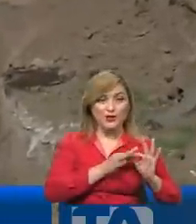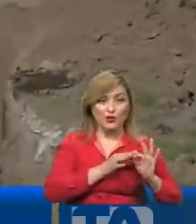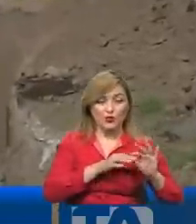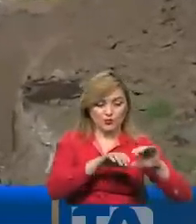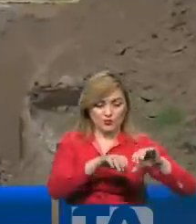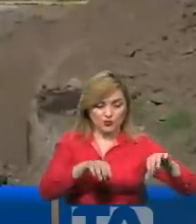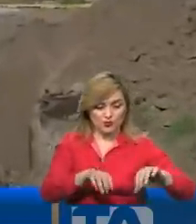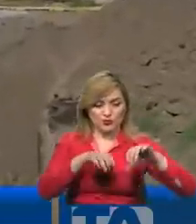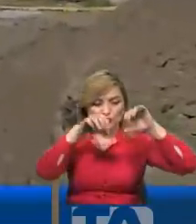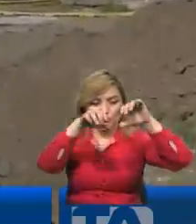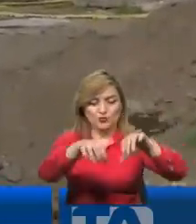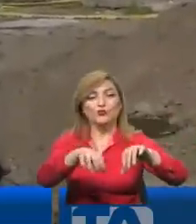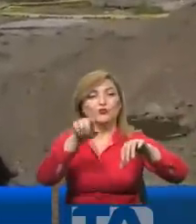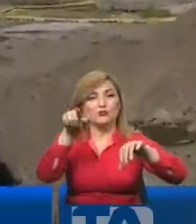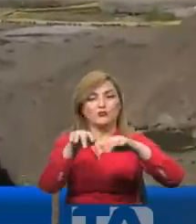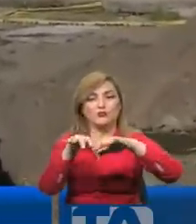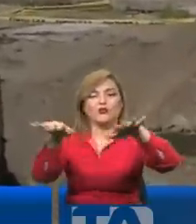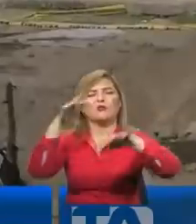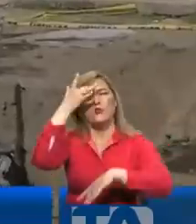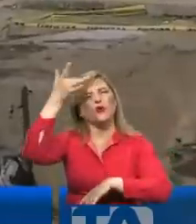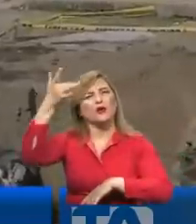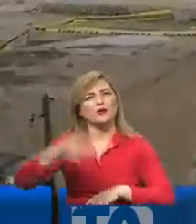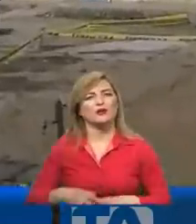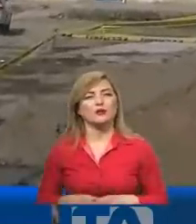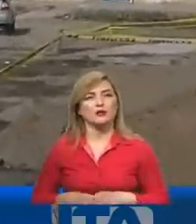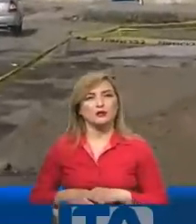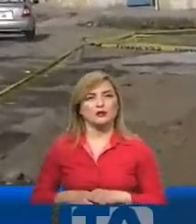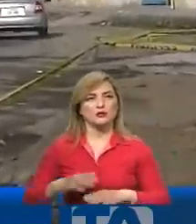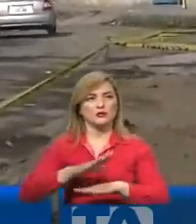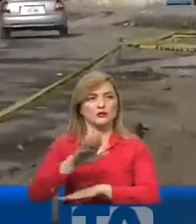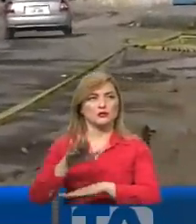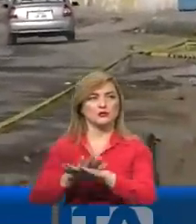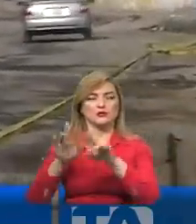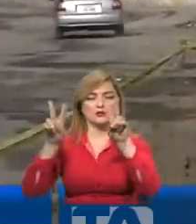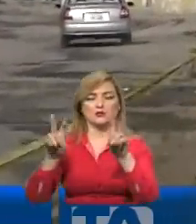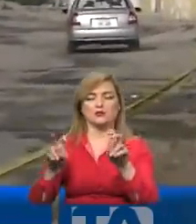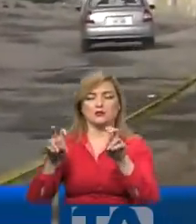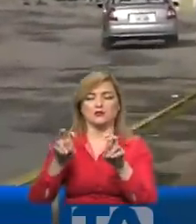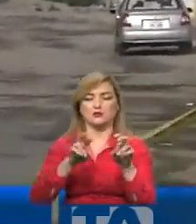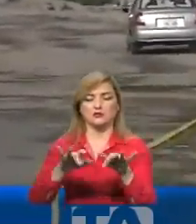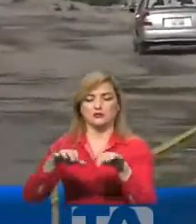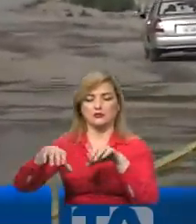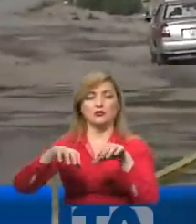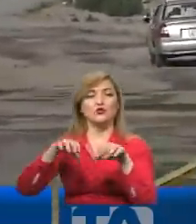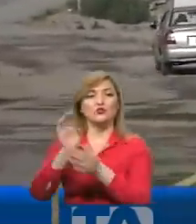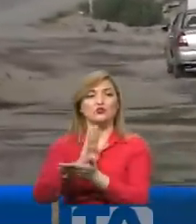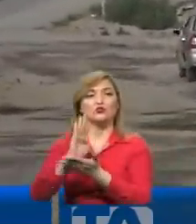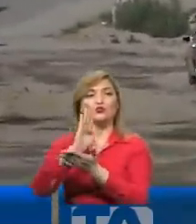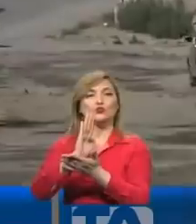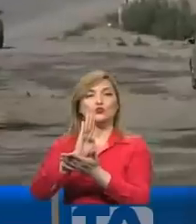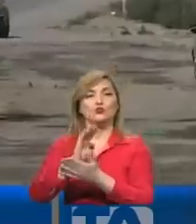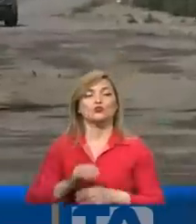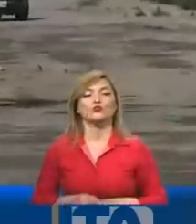proveer a San Juan de Calderón. Y precisamente para conversar sobre este tema, estamos con el secretario coordinador del barrio Pirámides,